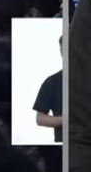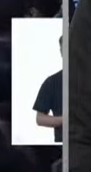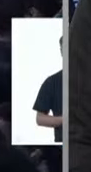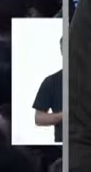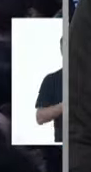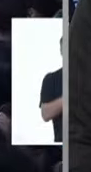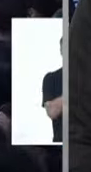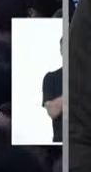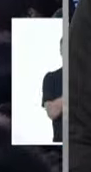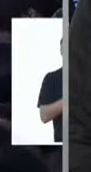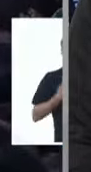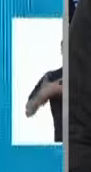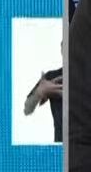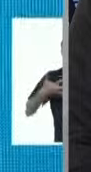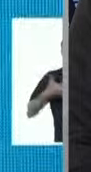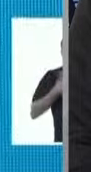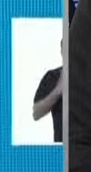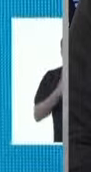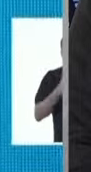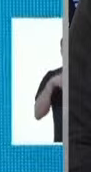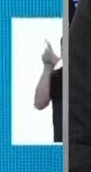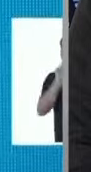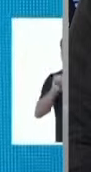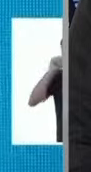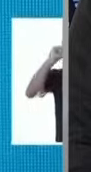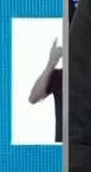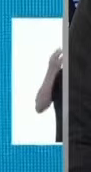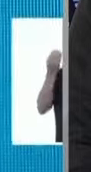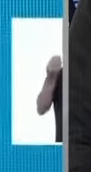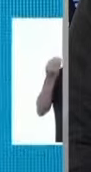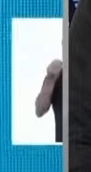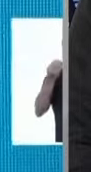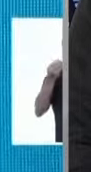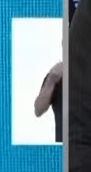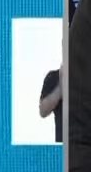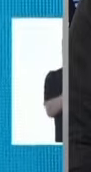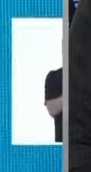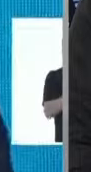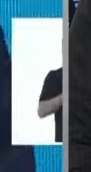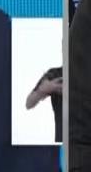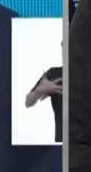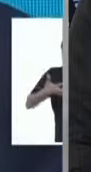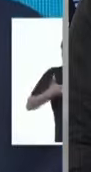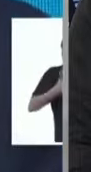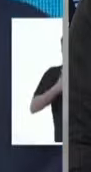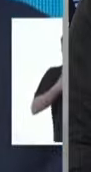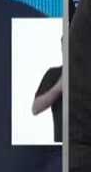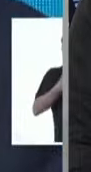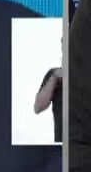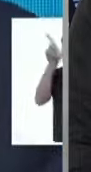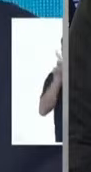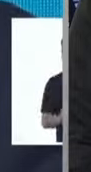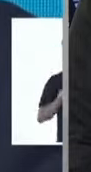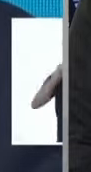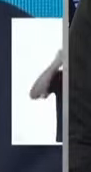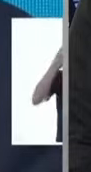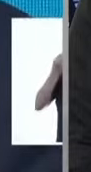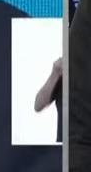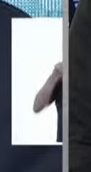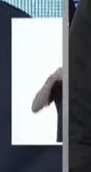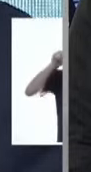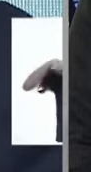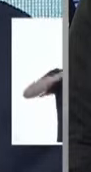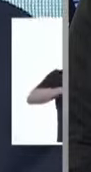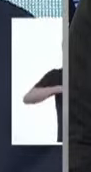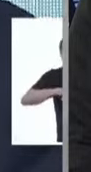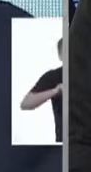todos los políticos son unos garcas. Y bueno, yo recibo esta plata de acá y me dicen que la voy a dejar de recibir si no voto